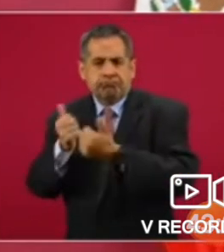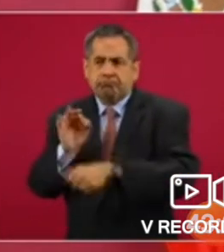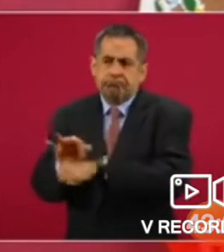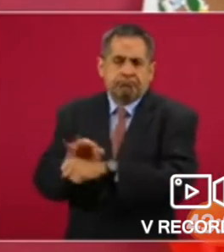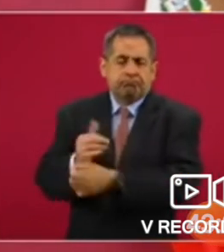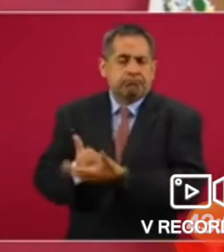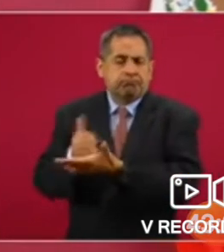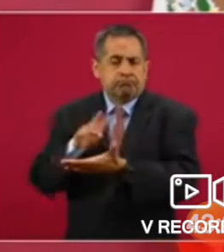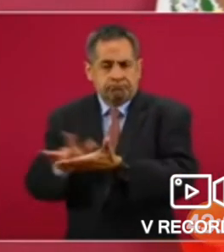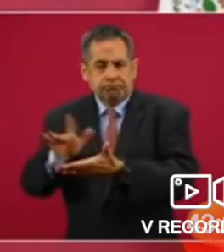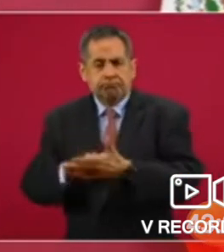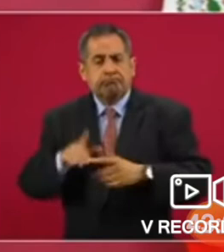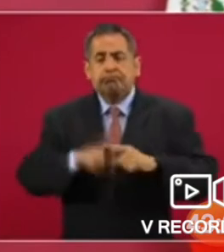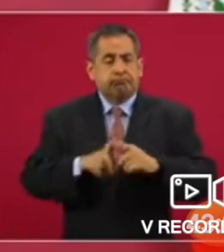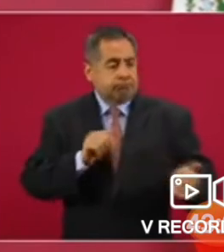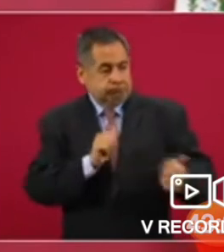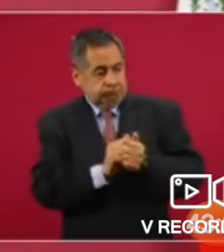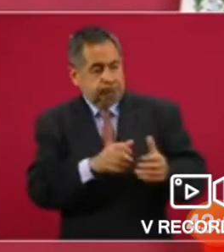Va con él